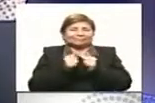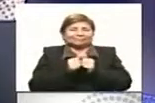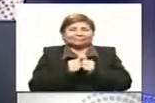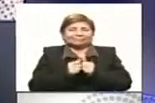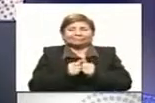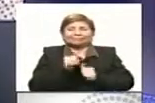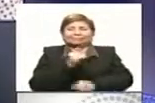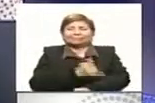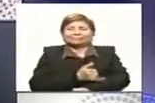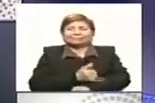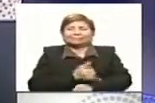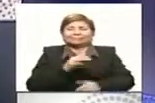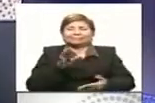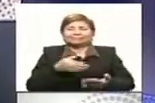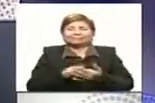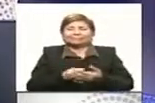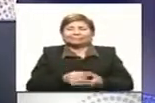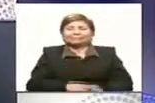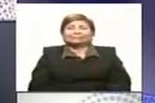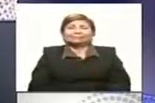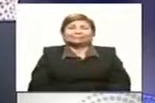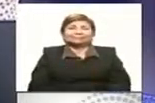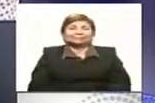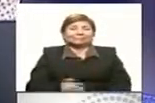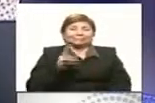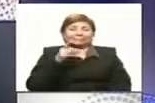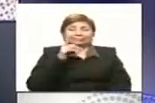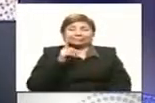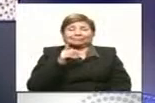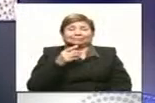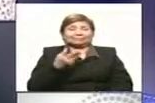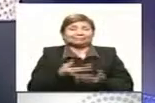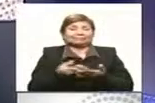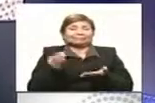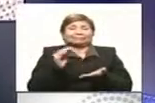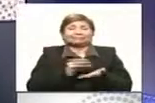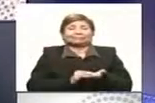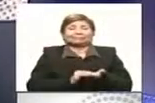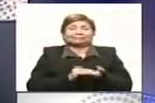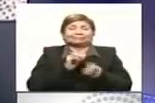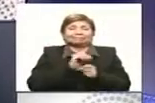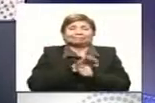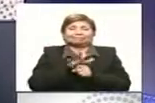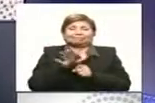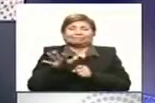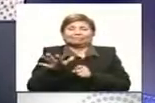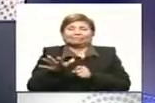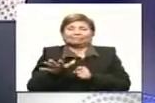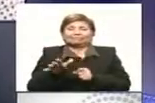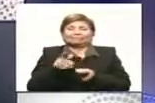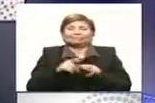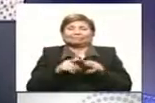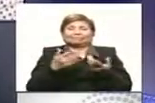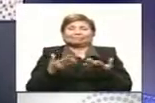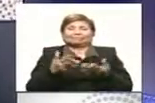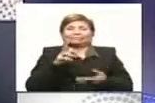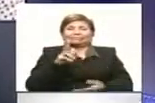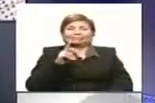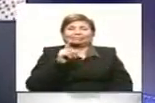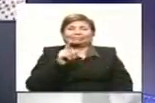las entidades del sector. En el 2021 el presupuesto aumentó, dice, por la pandemia. En total a la fecha es de